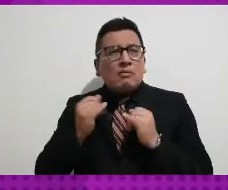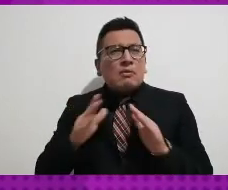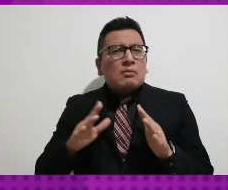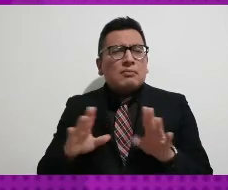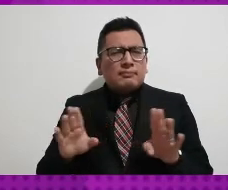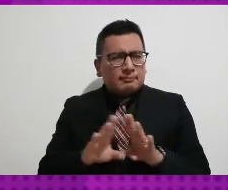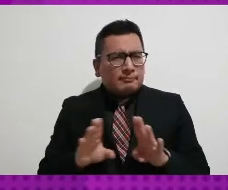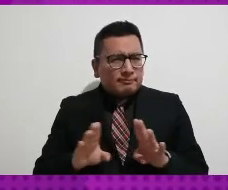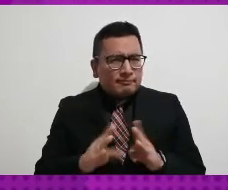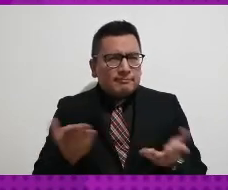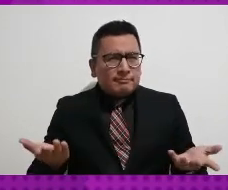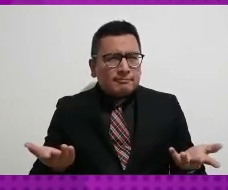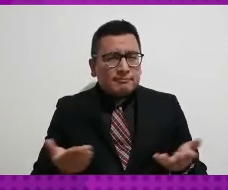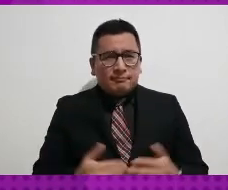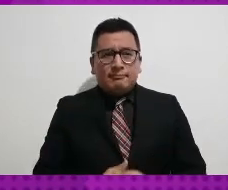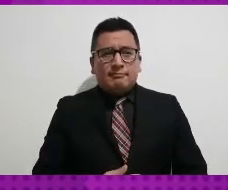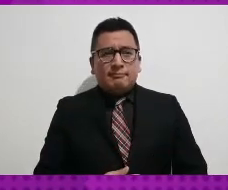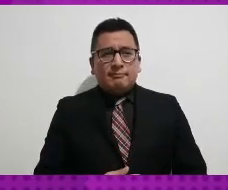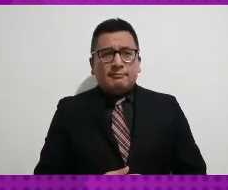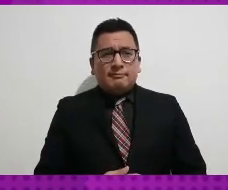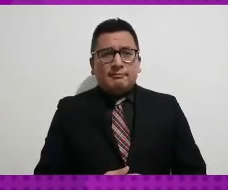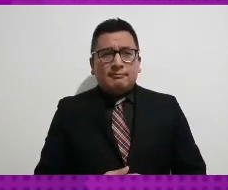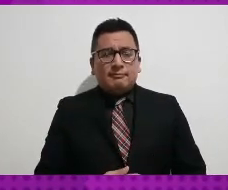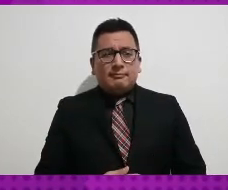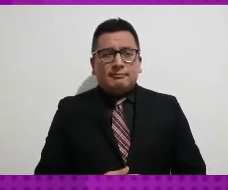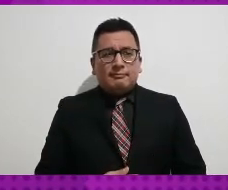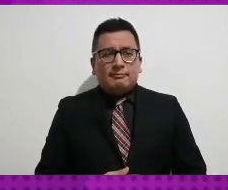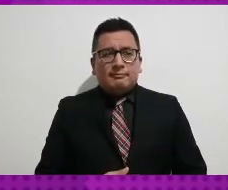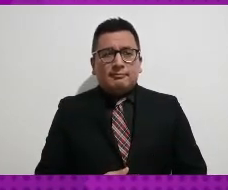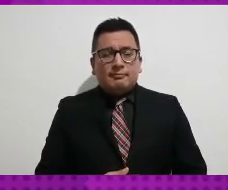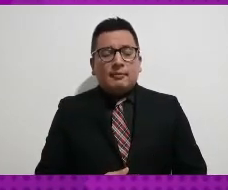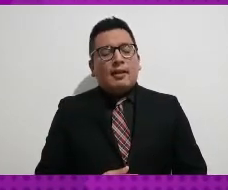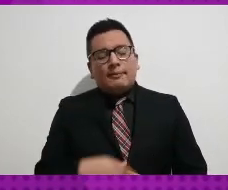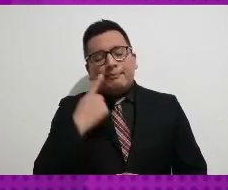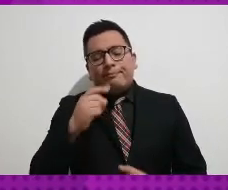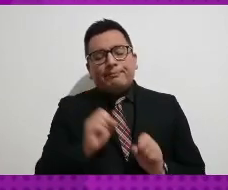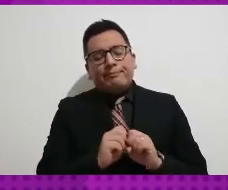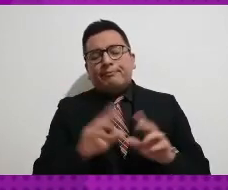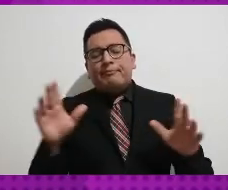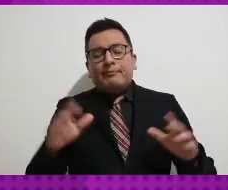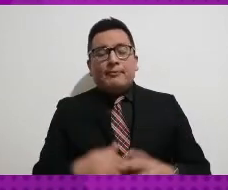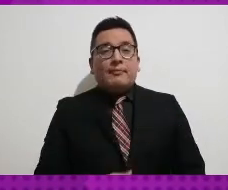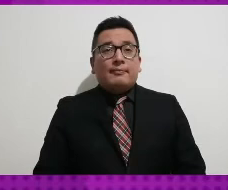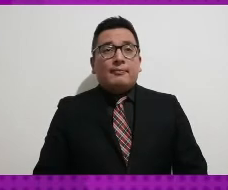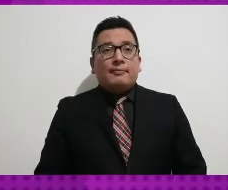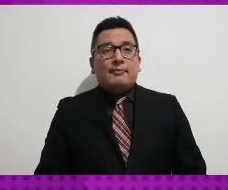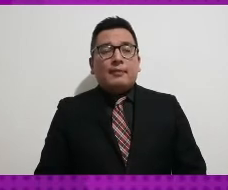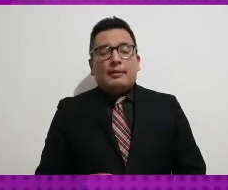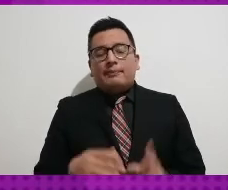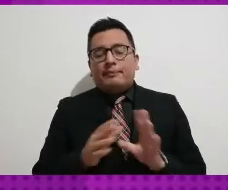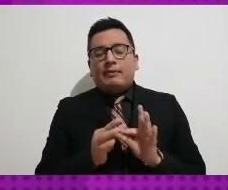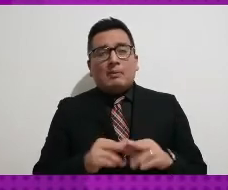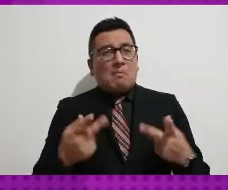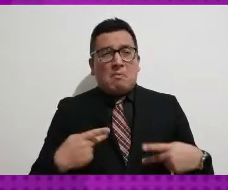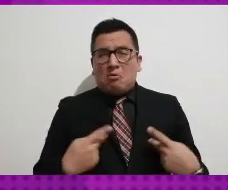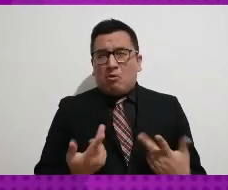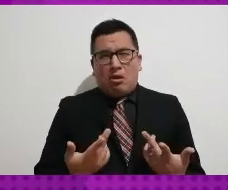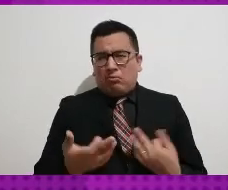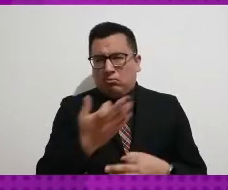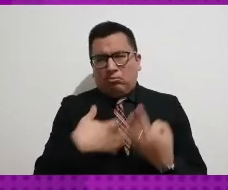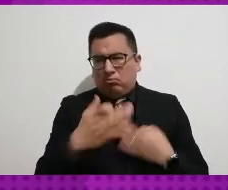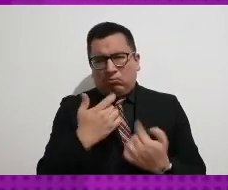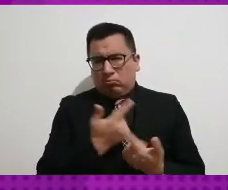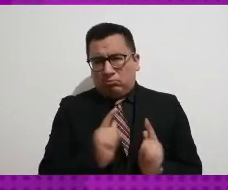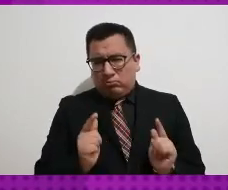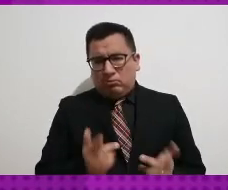o la contestación que se les dé no satisfaga sus intereses? Claro, con mucho gusto. Mira, bueno, te comparto que cualquier